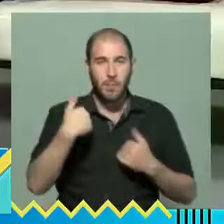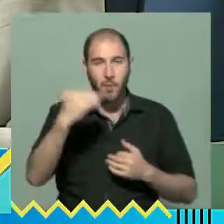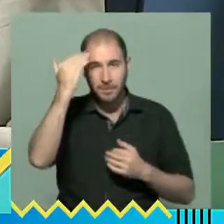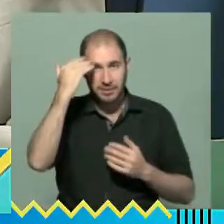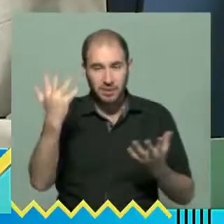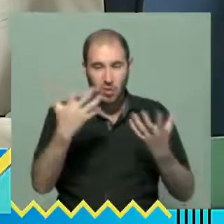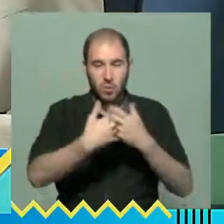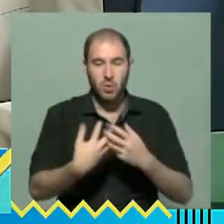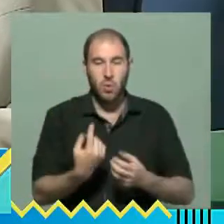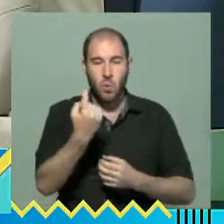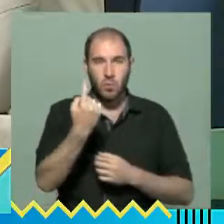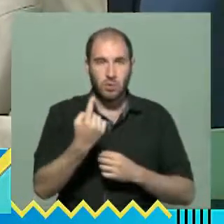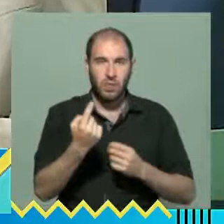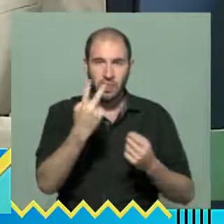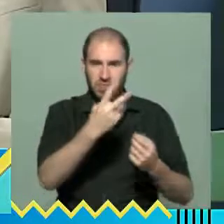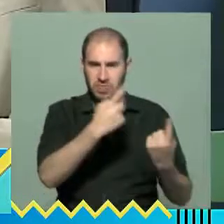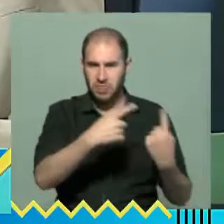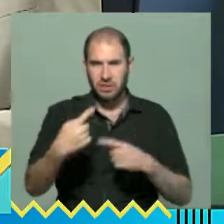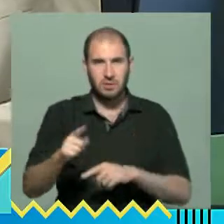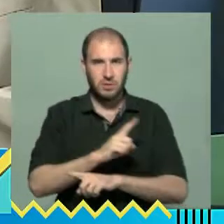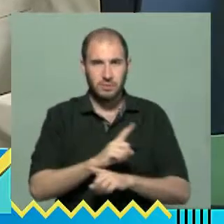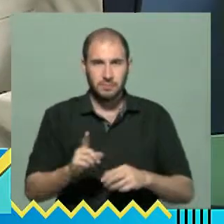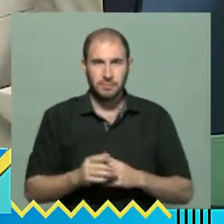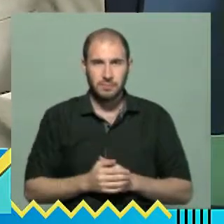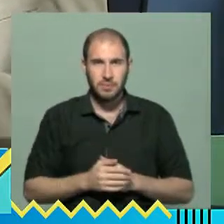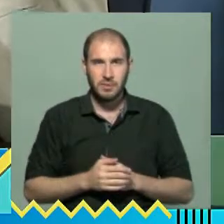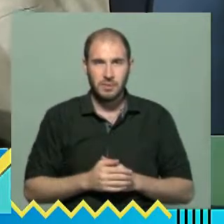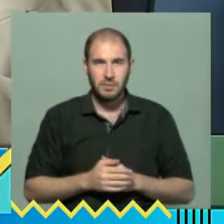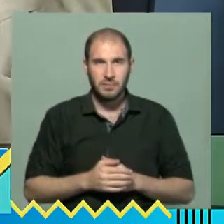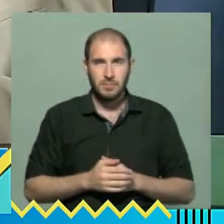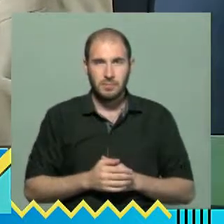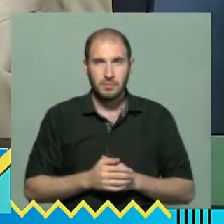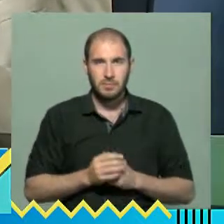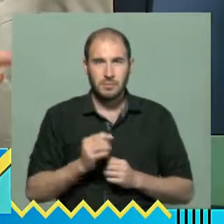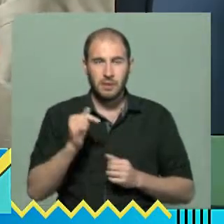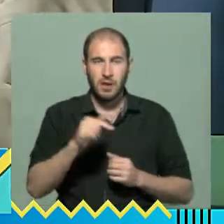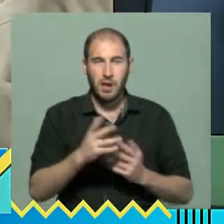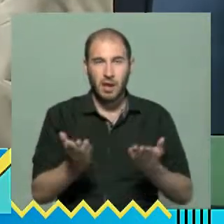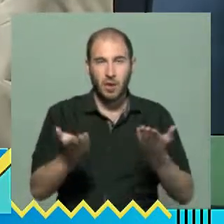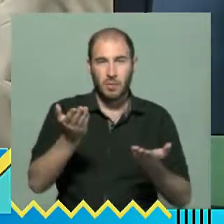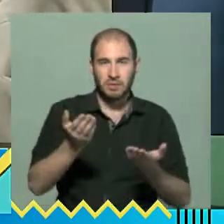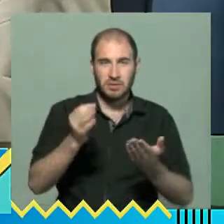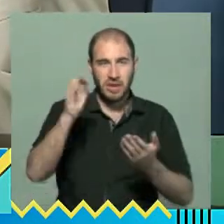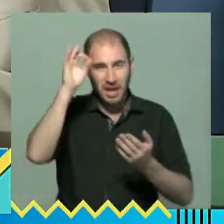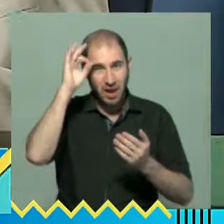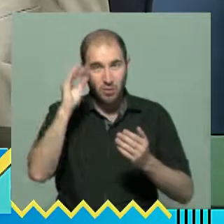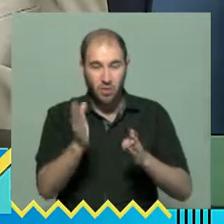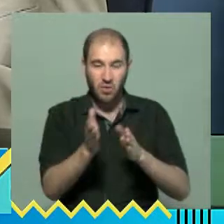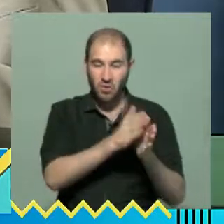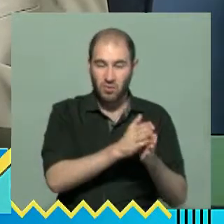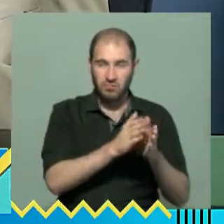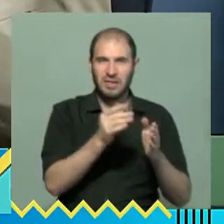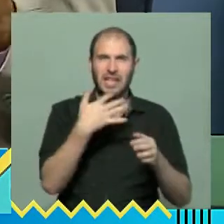cosa, no dos diferentes. Entonces, donde uno vea antepuesto el prefijo neuro, debería